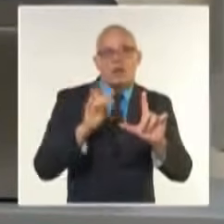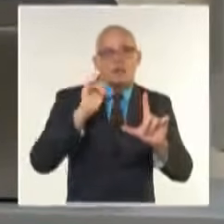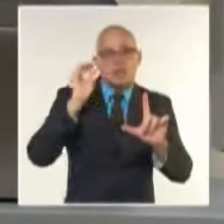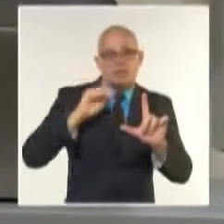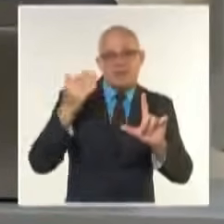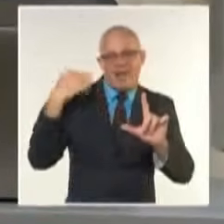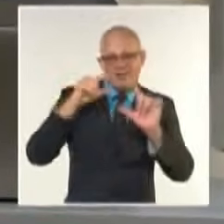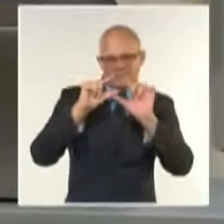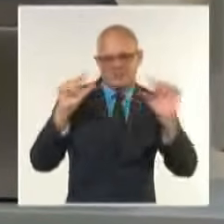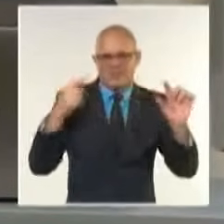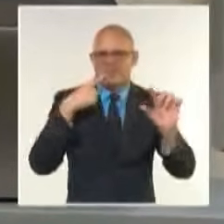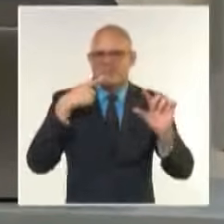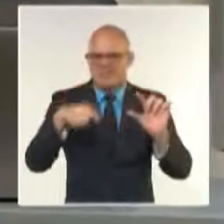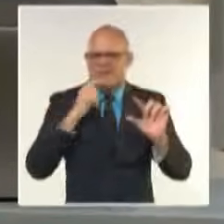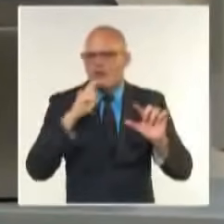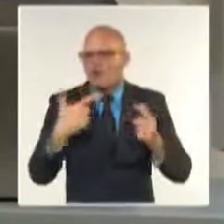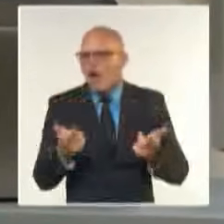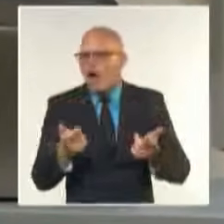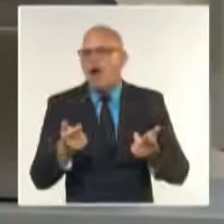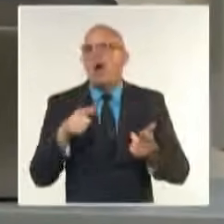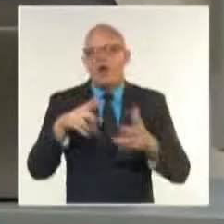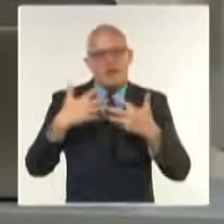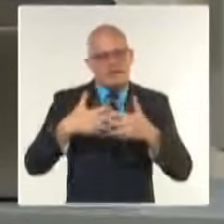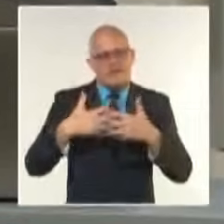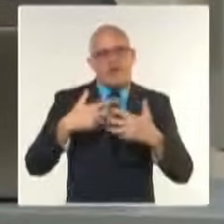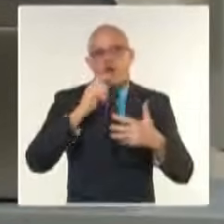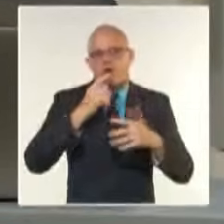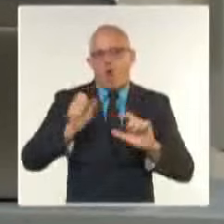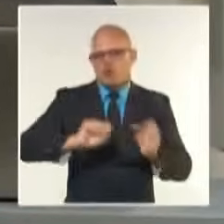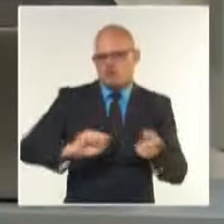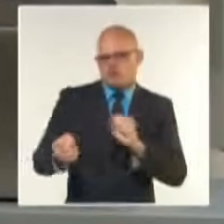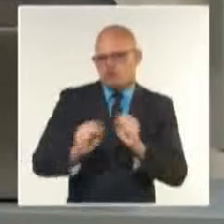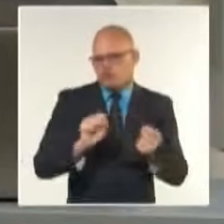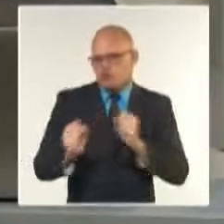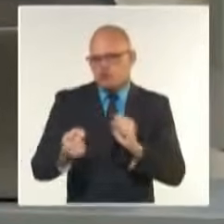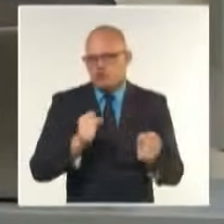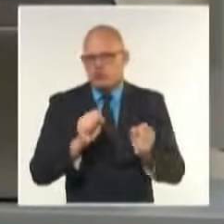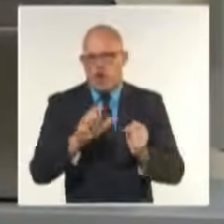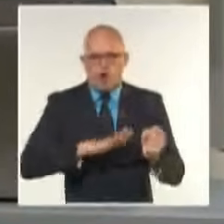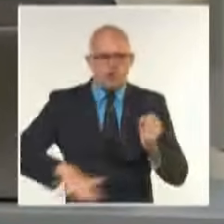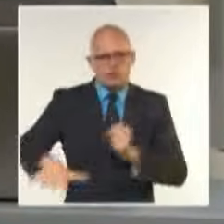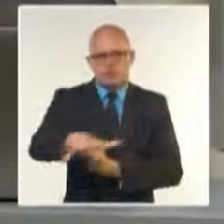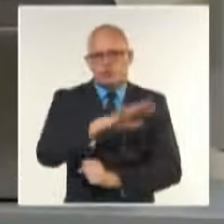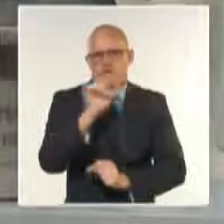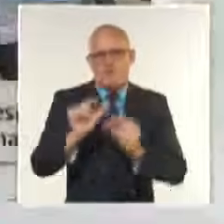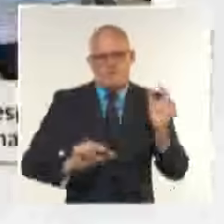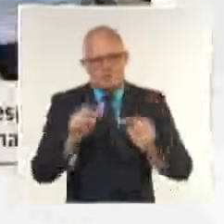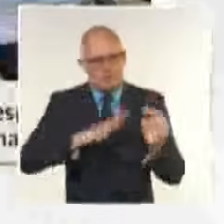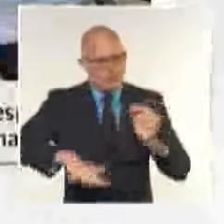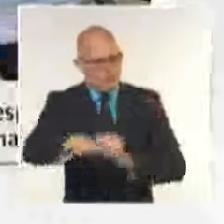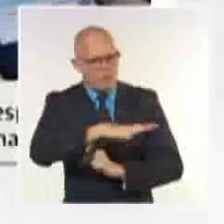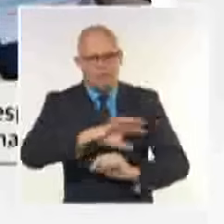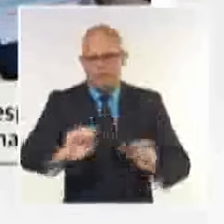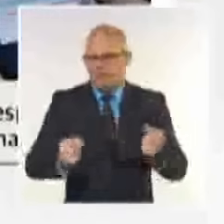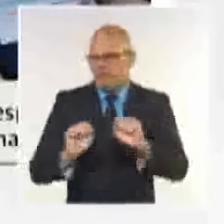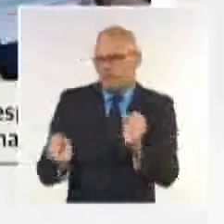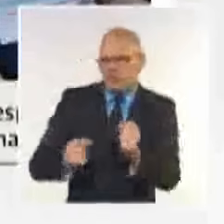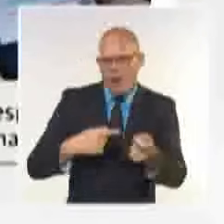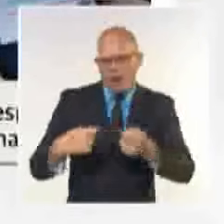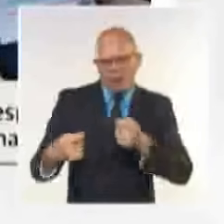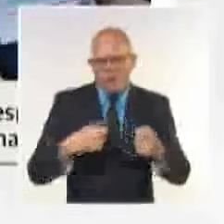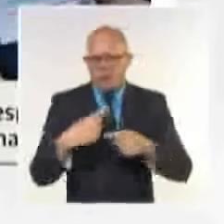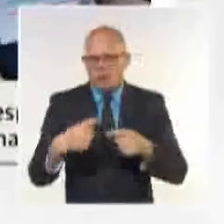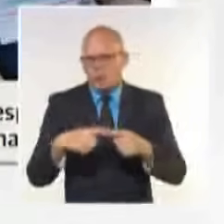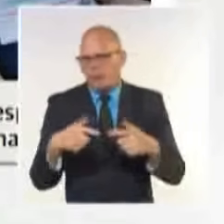Rigor y control en el establecimiento de las formas contractuales entre todos los actores económicos. Resulta que el partido dirigió